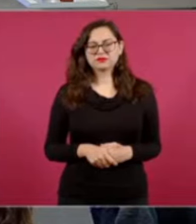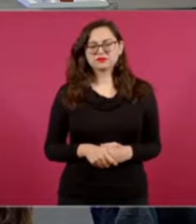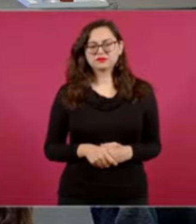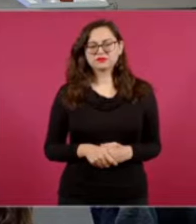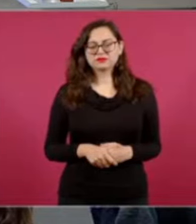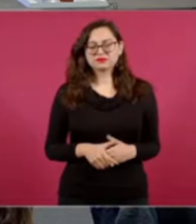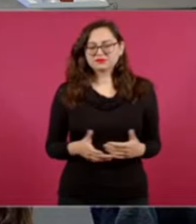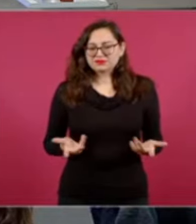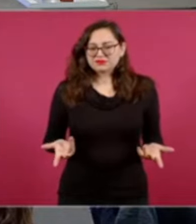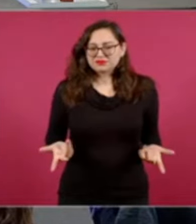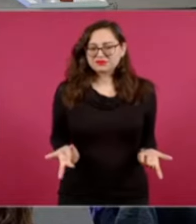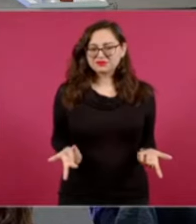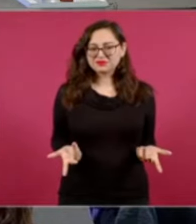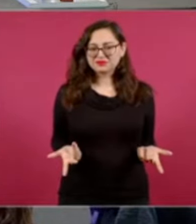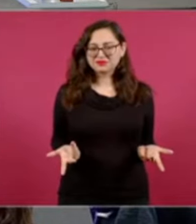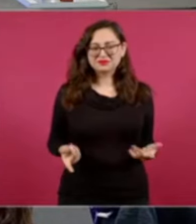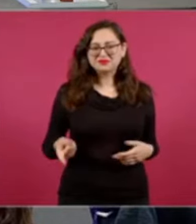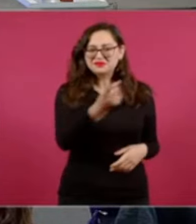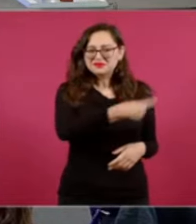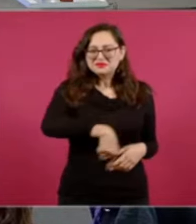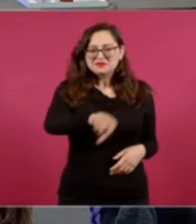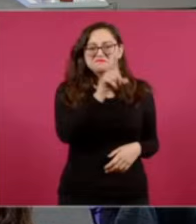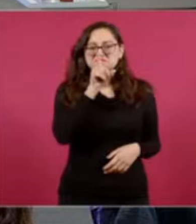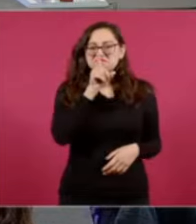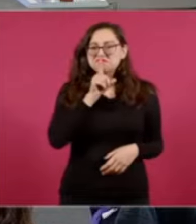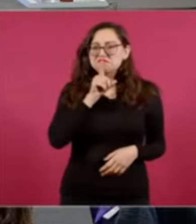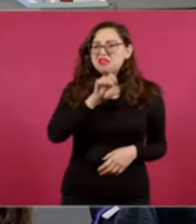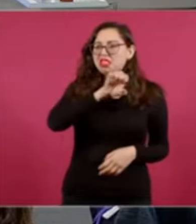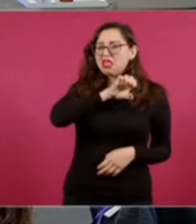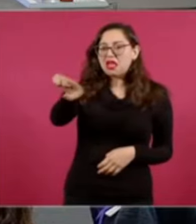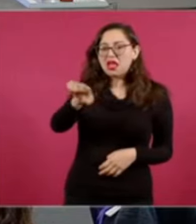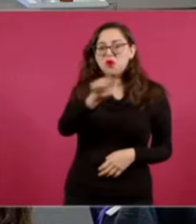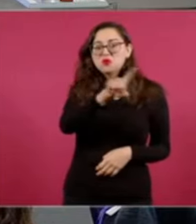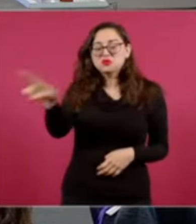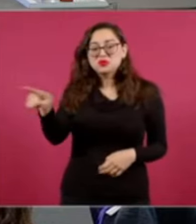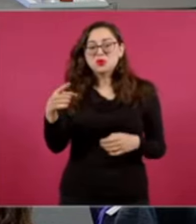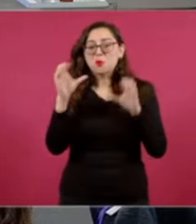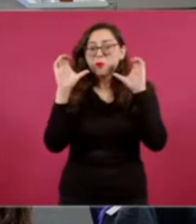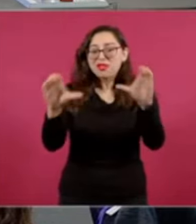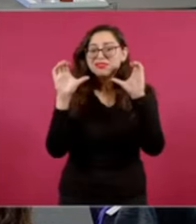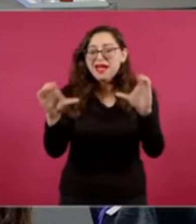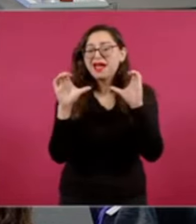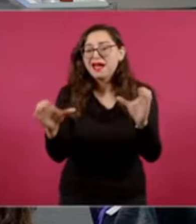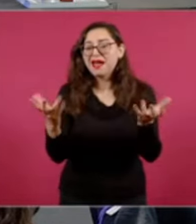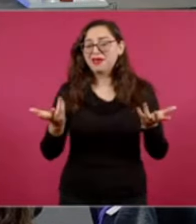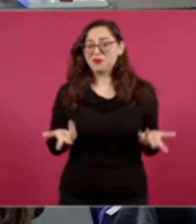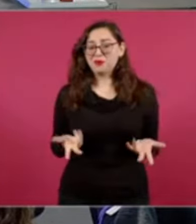O sea, ojo, mucho ojo, porque